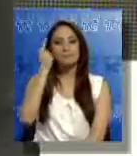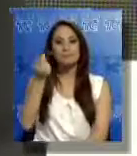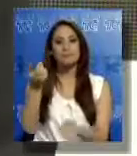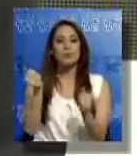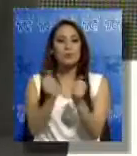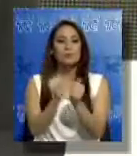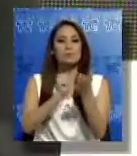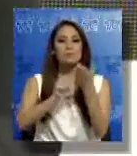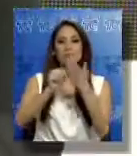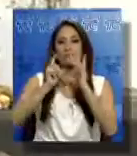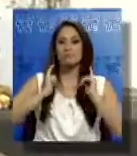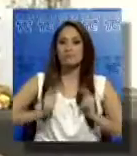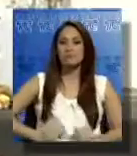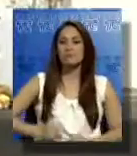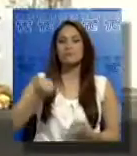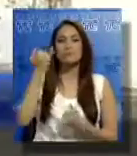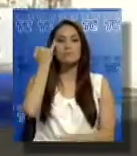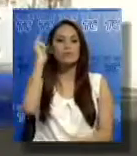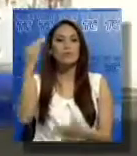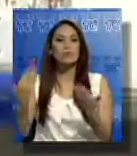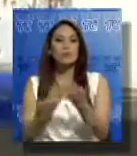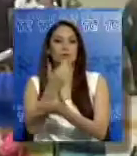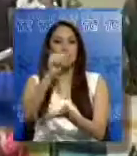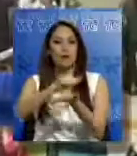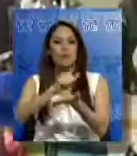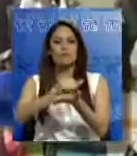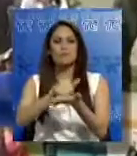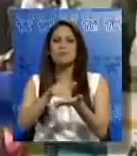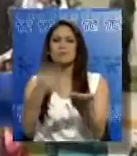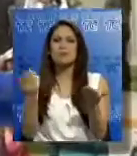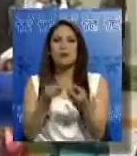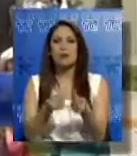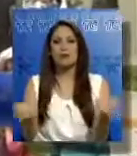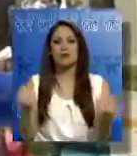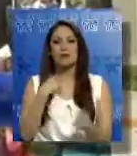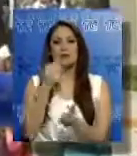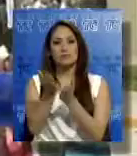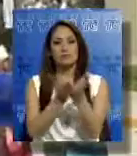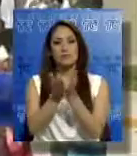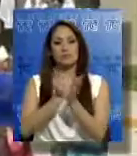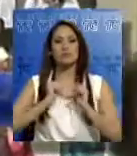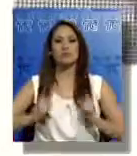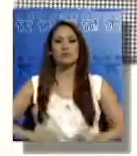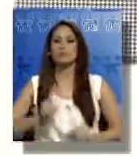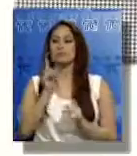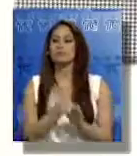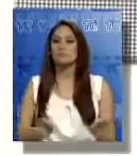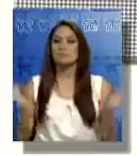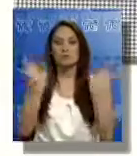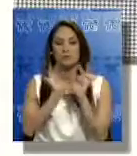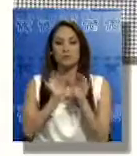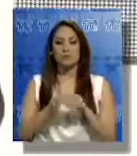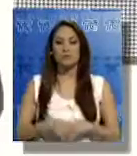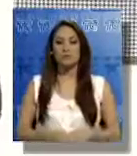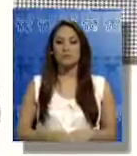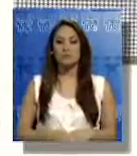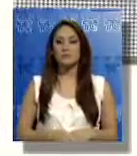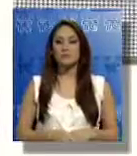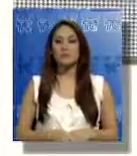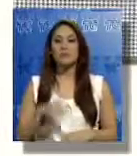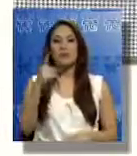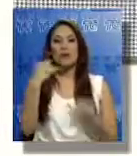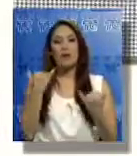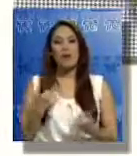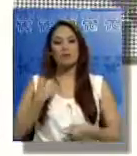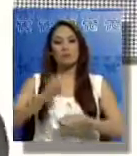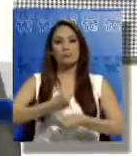Ministerio de Salud y la creación de una agencia especializada de calidad de los servicios de salud. Estamos haciendo una nueva ley,